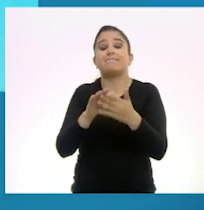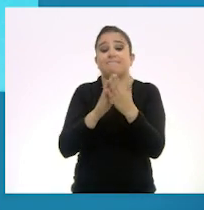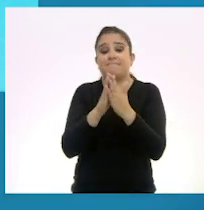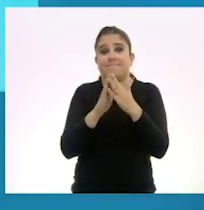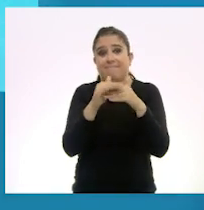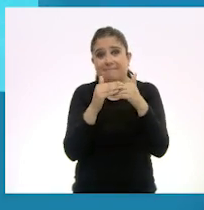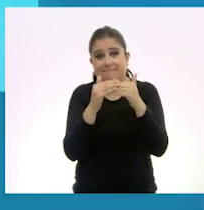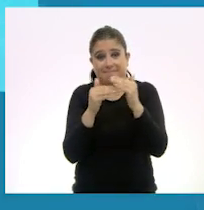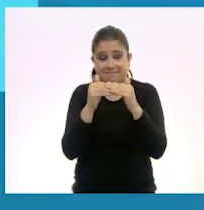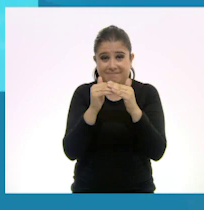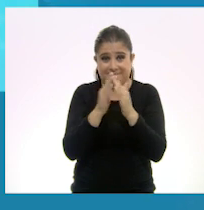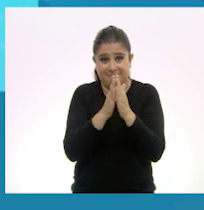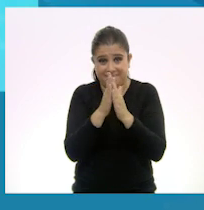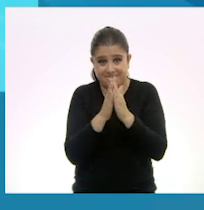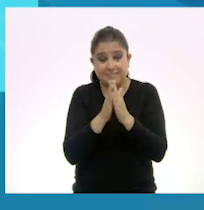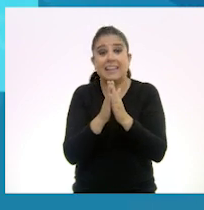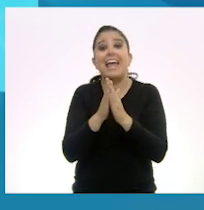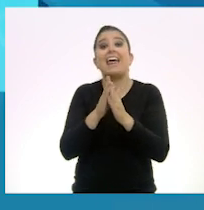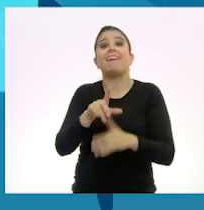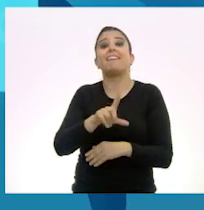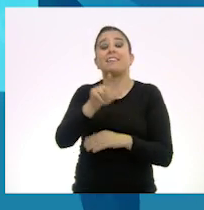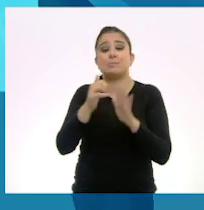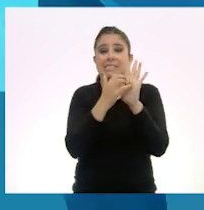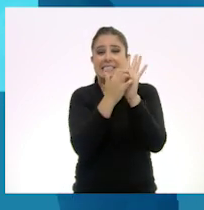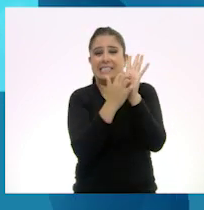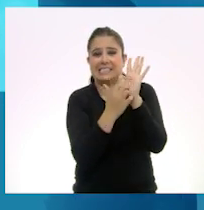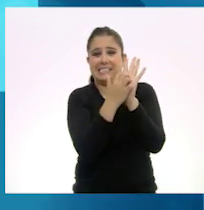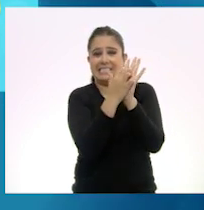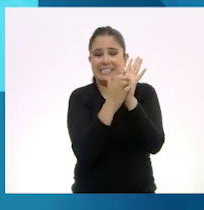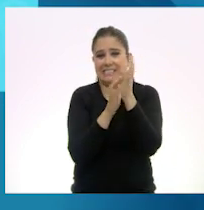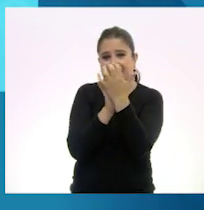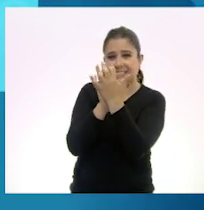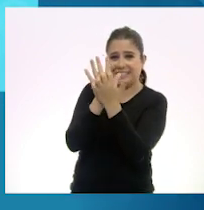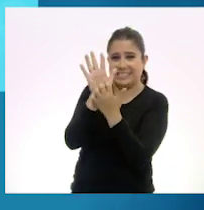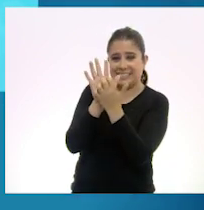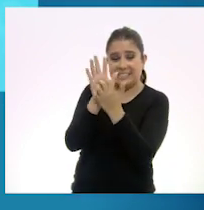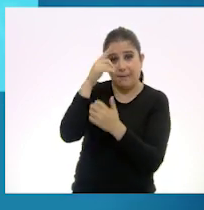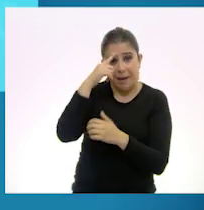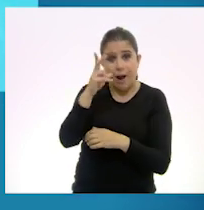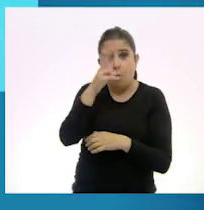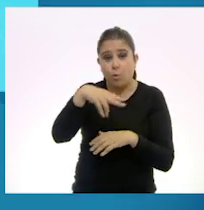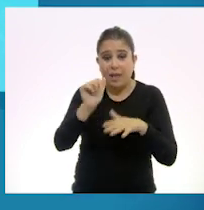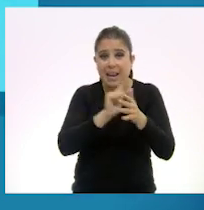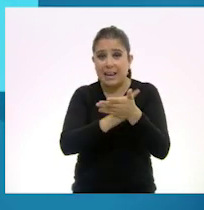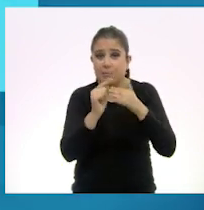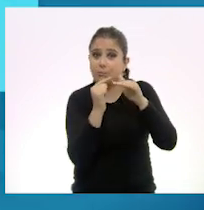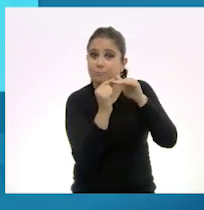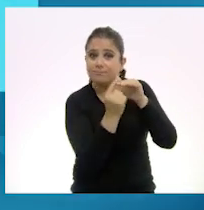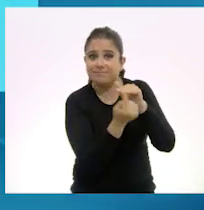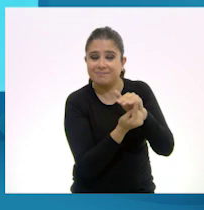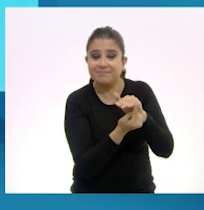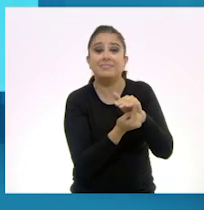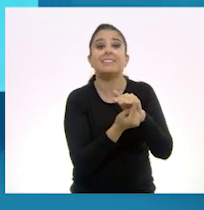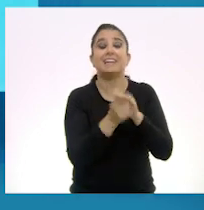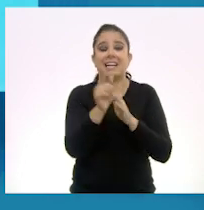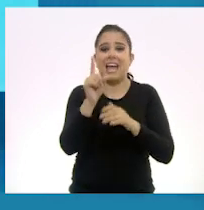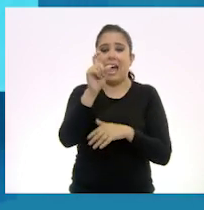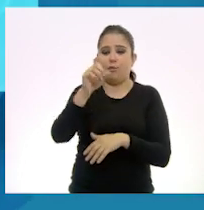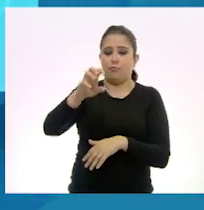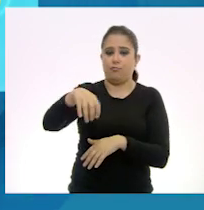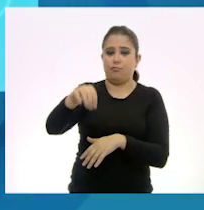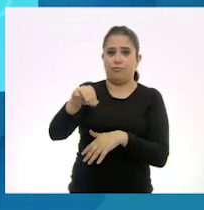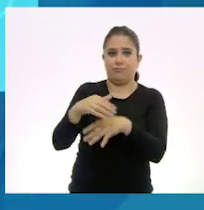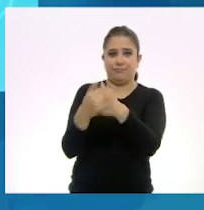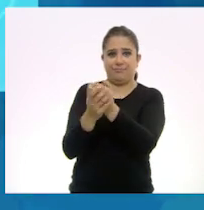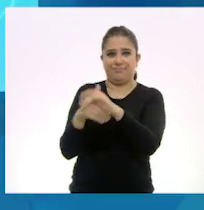dedos. Ahora haz como que rasguñas la palma de tus manos para lavar tus uñas. Enjuaga tus manos